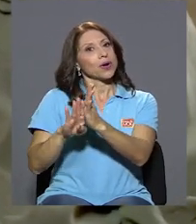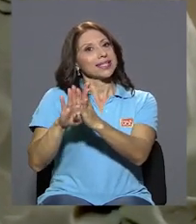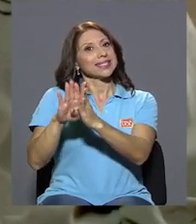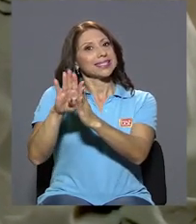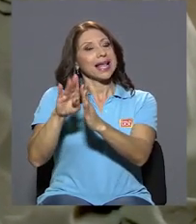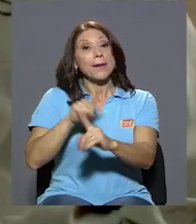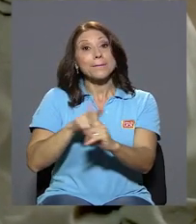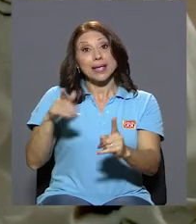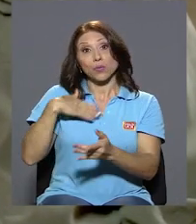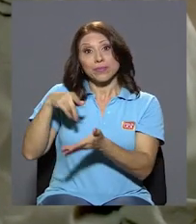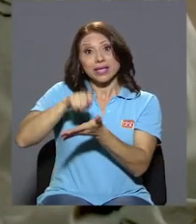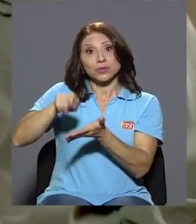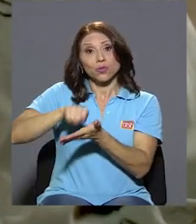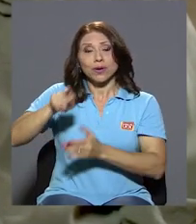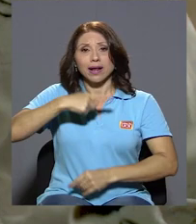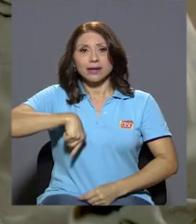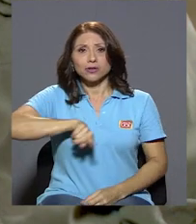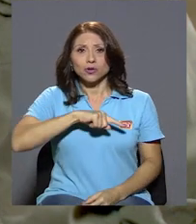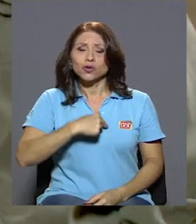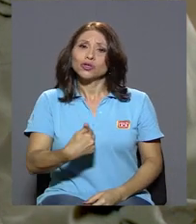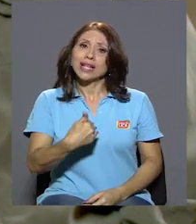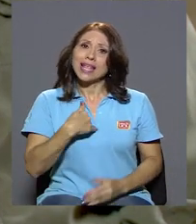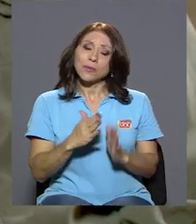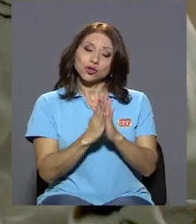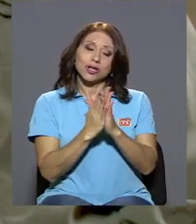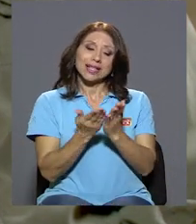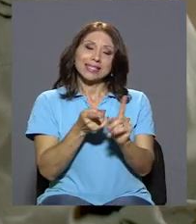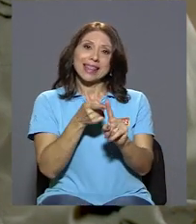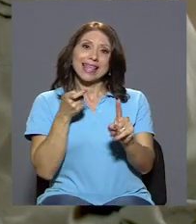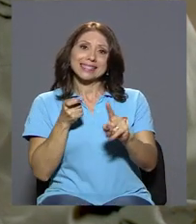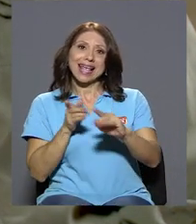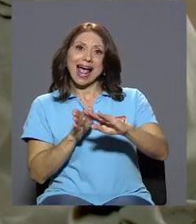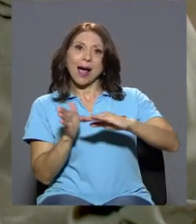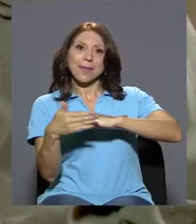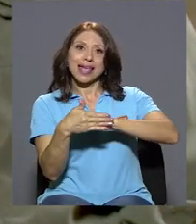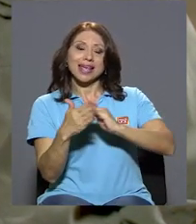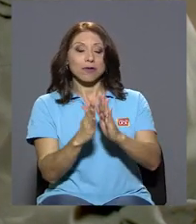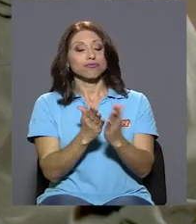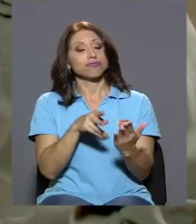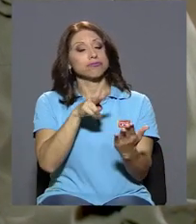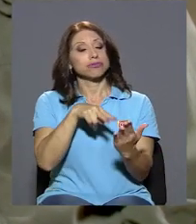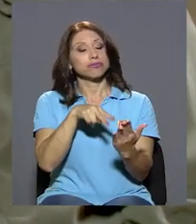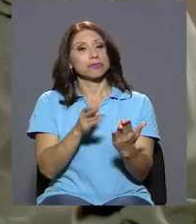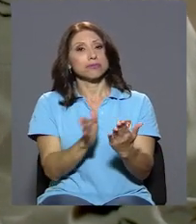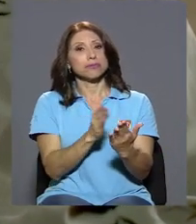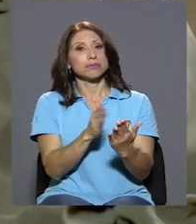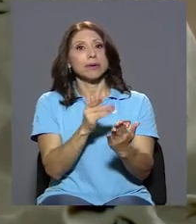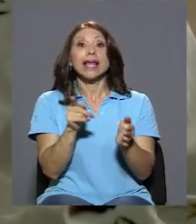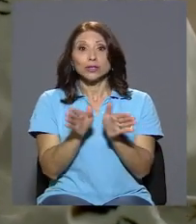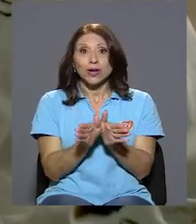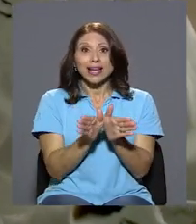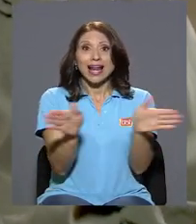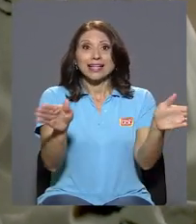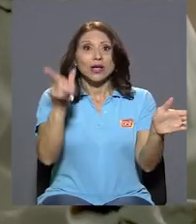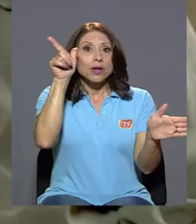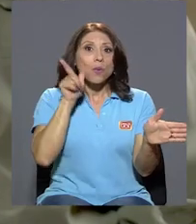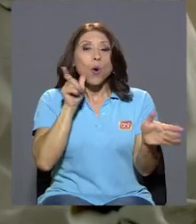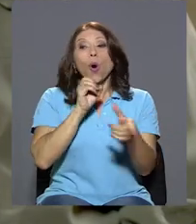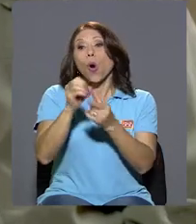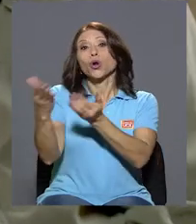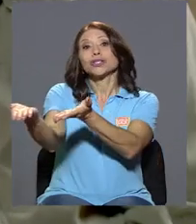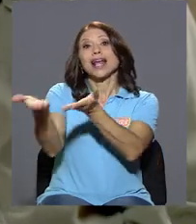pero mi escuela por ejemplo nosotros teníamos los textos traídos de jamaica eso era generalizada de limón